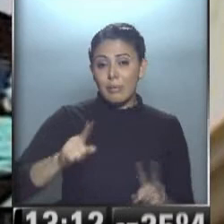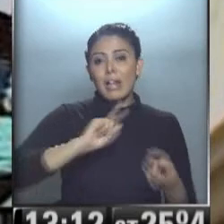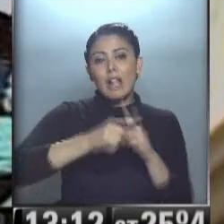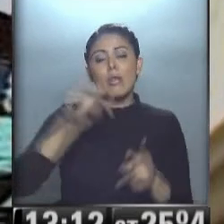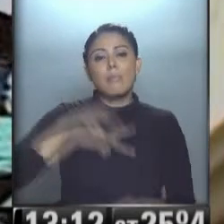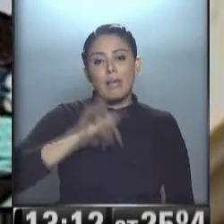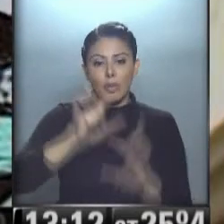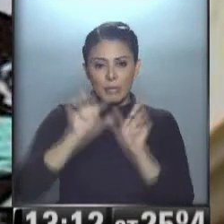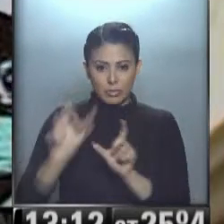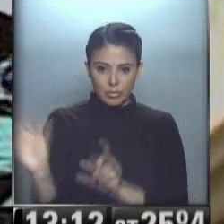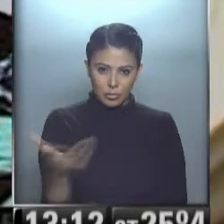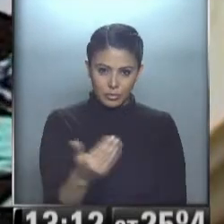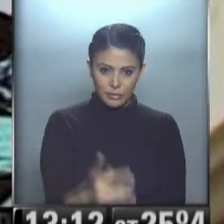privadas de la gente